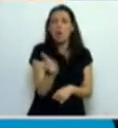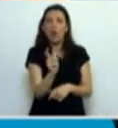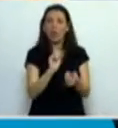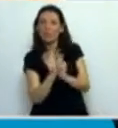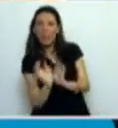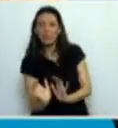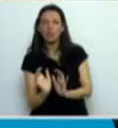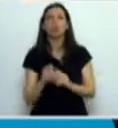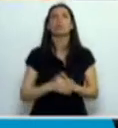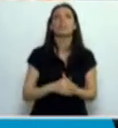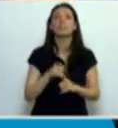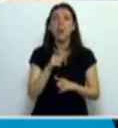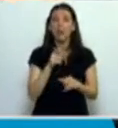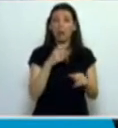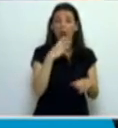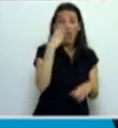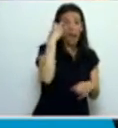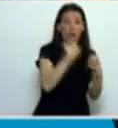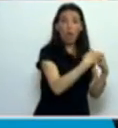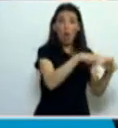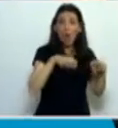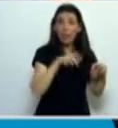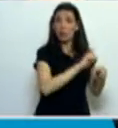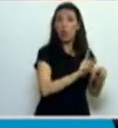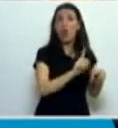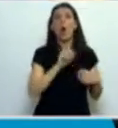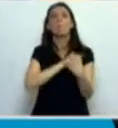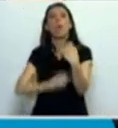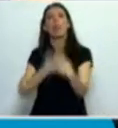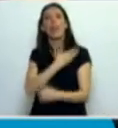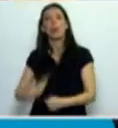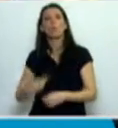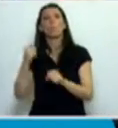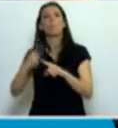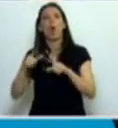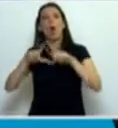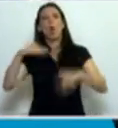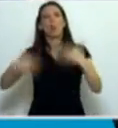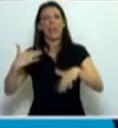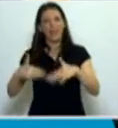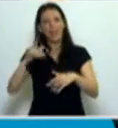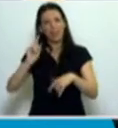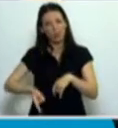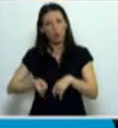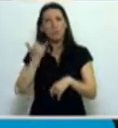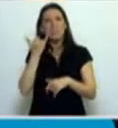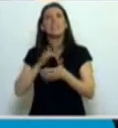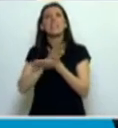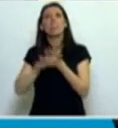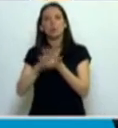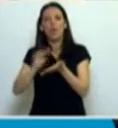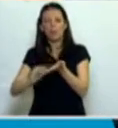no han sido instrumentadas por el Congreso, sino por el Poder Ejecutivo a través de decretos de necesidad de urgencia y resoluciones